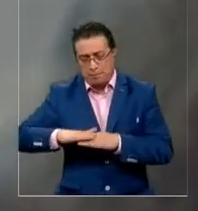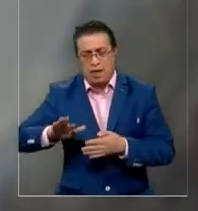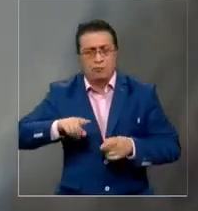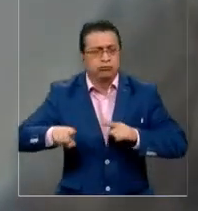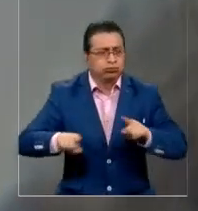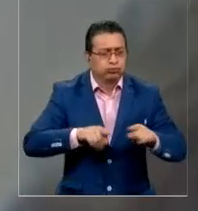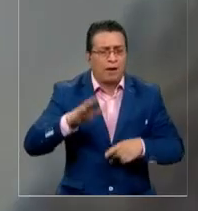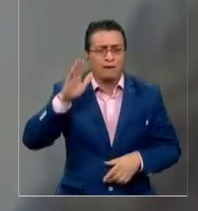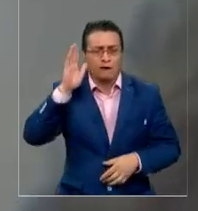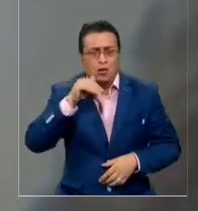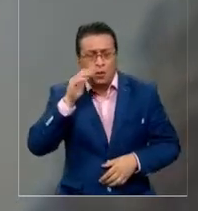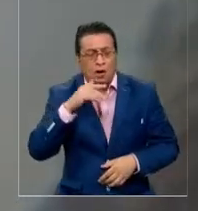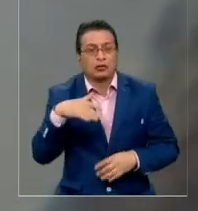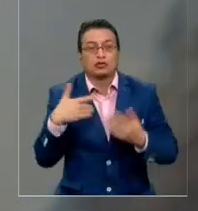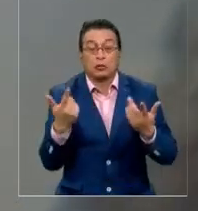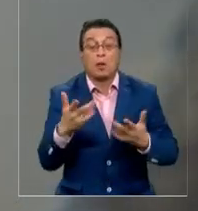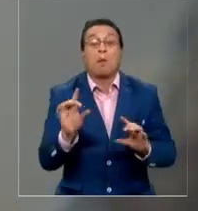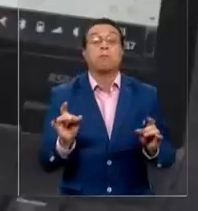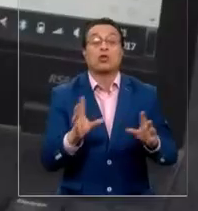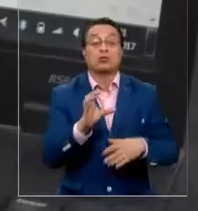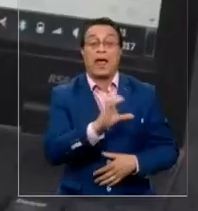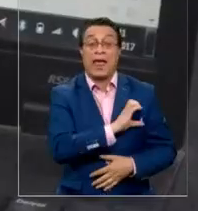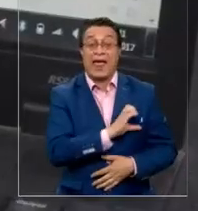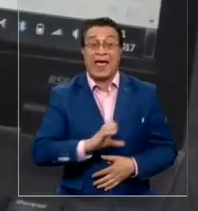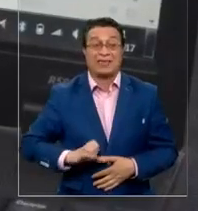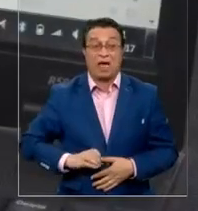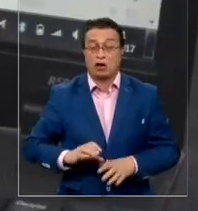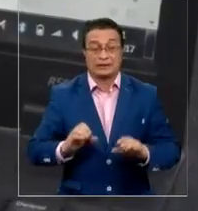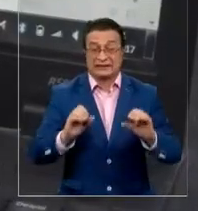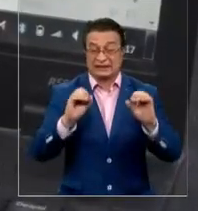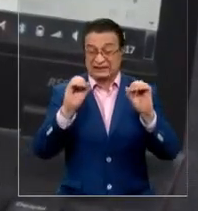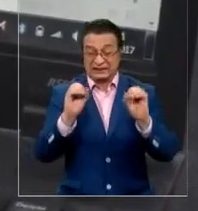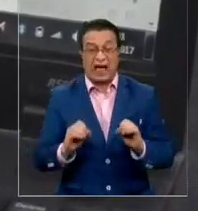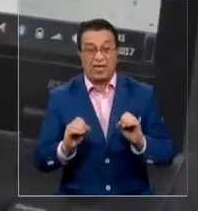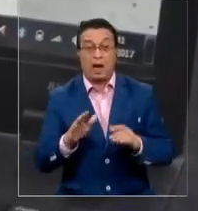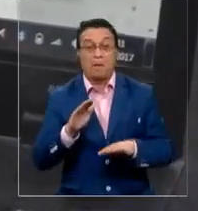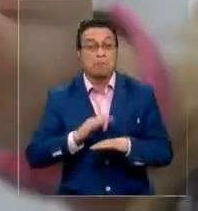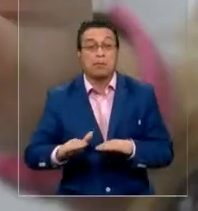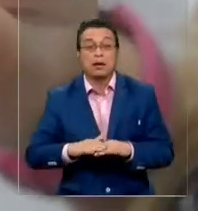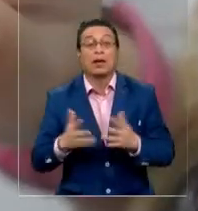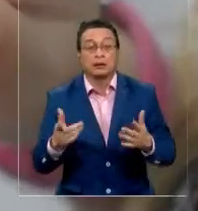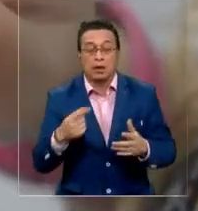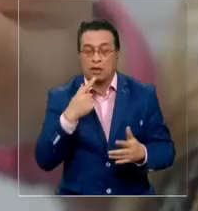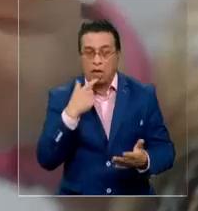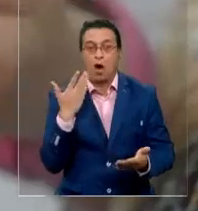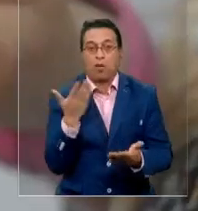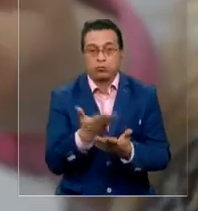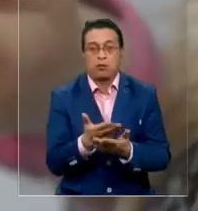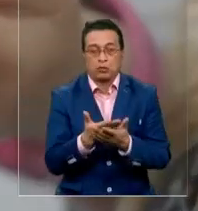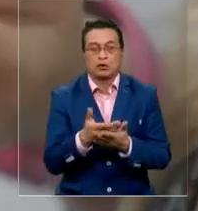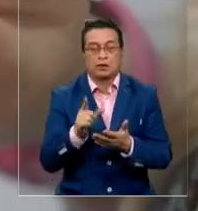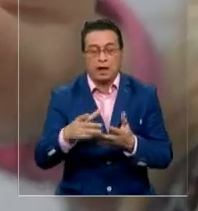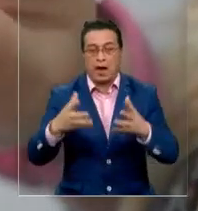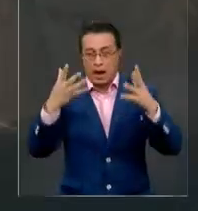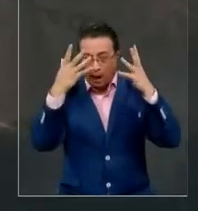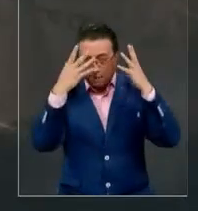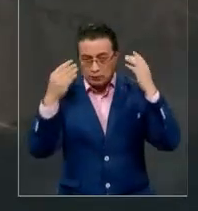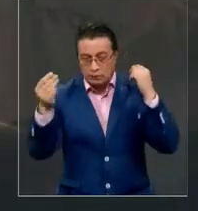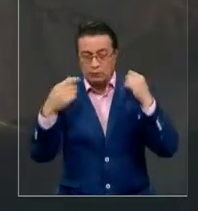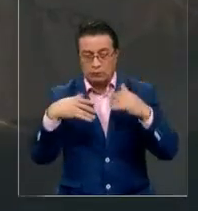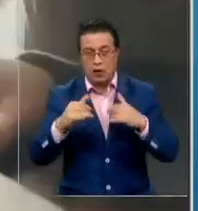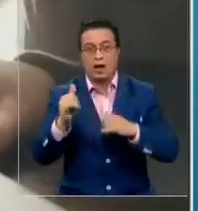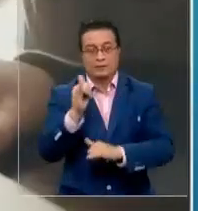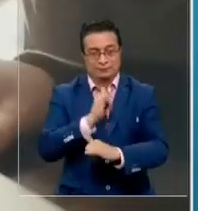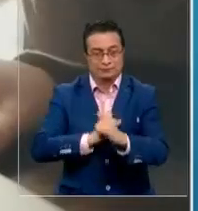¿se imagina lo que sería un Estado que no tuviera nada de esto? Pues eso es lo que plantea Anna Pipera, la embajadora del primer e-government